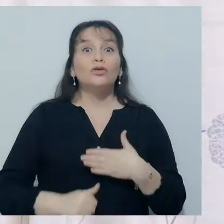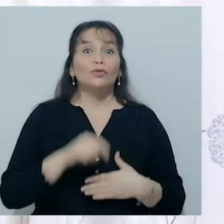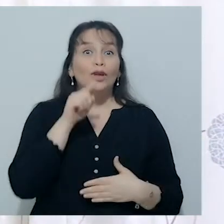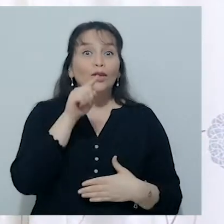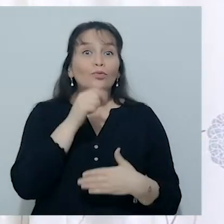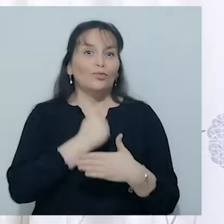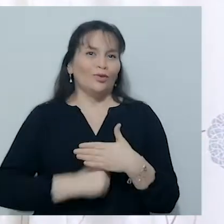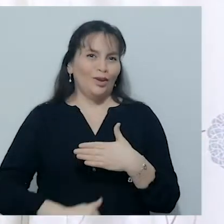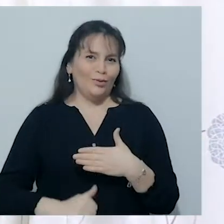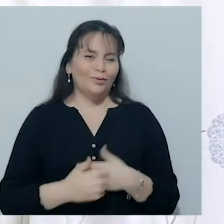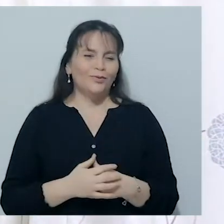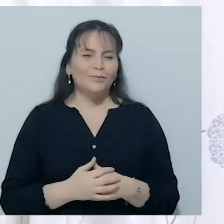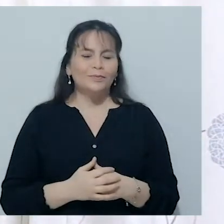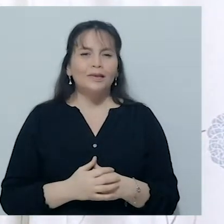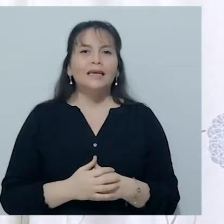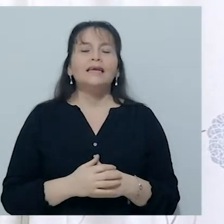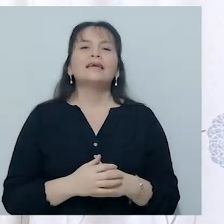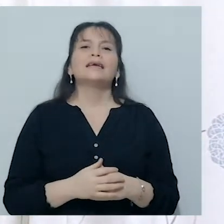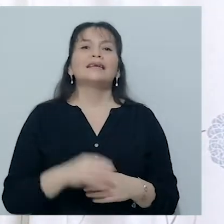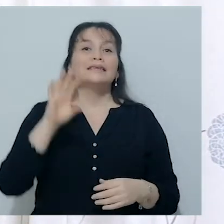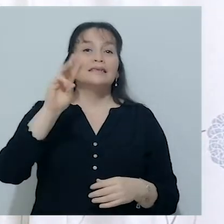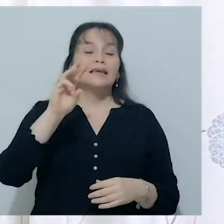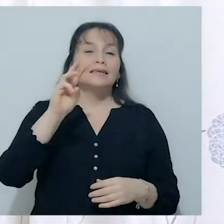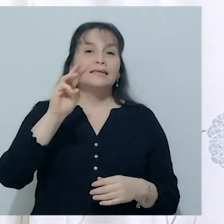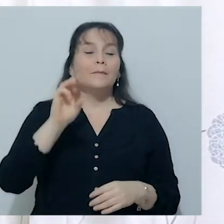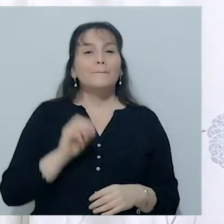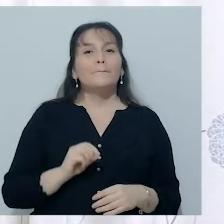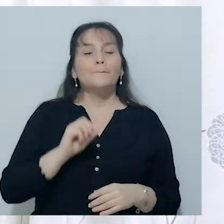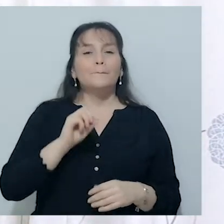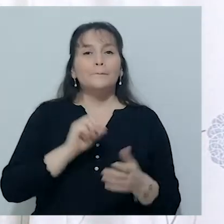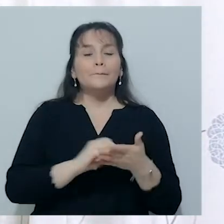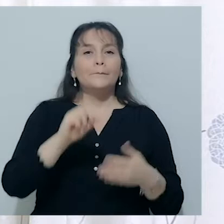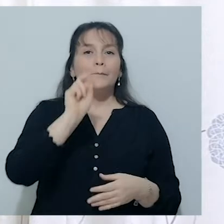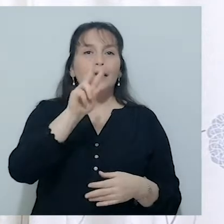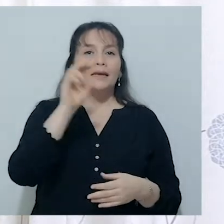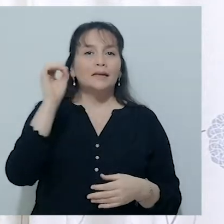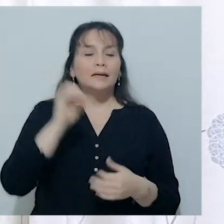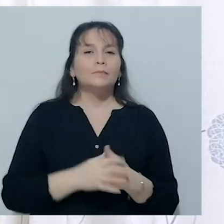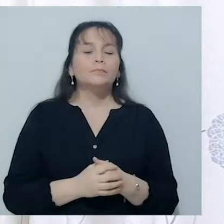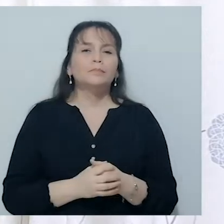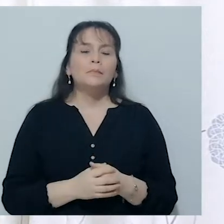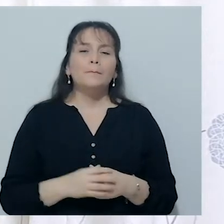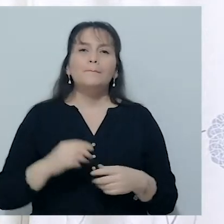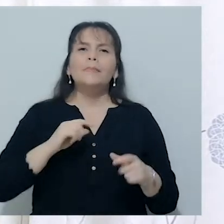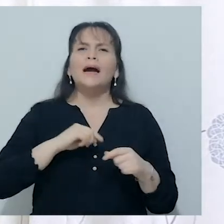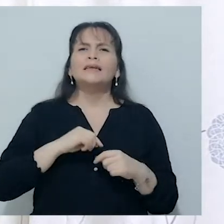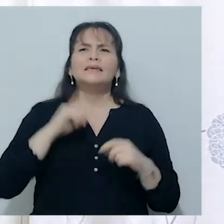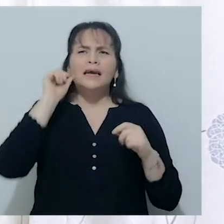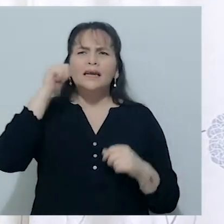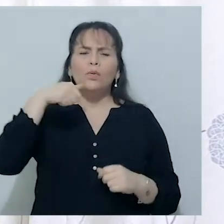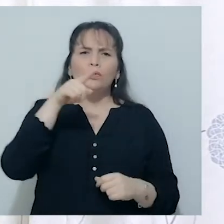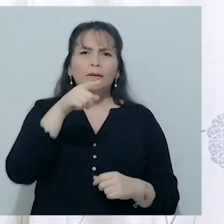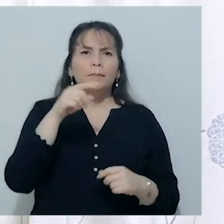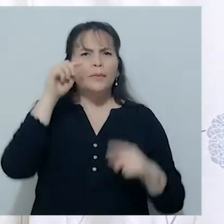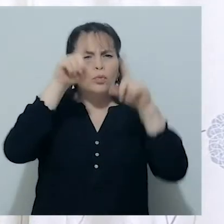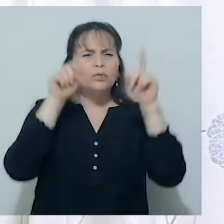de tus hijos. Deuteronomio 6:20 dice así: mañana cuando te preguntare tu hijo diciendo,